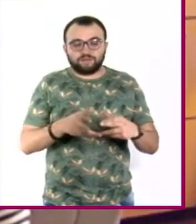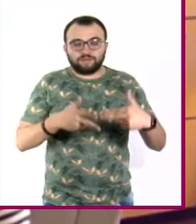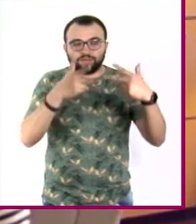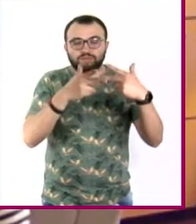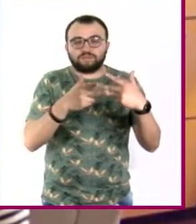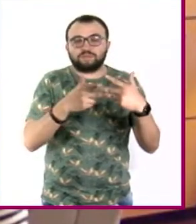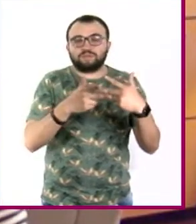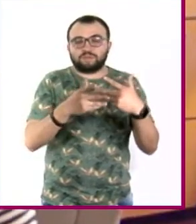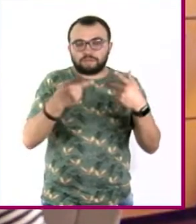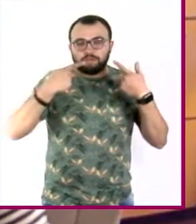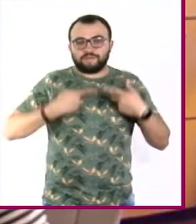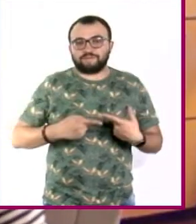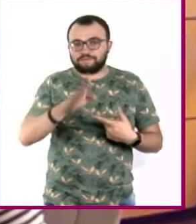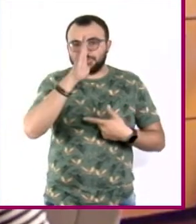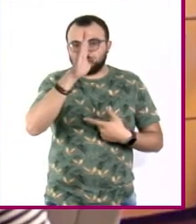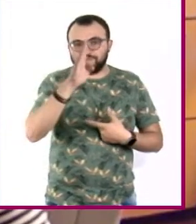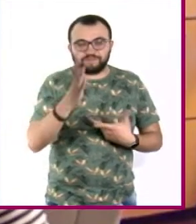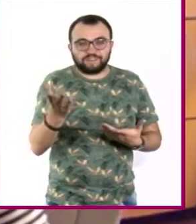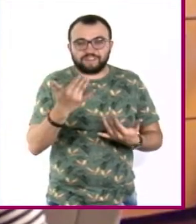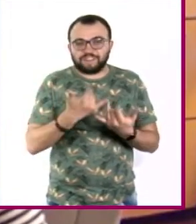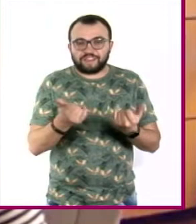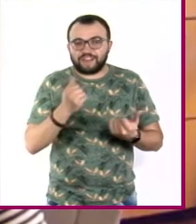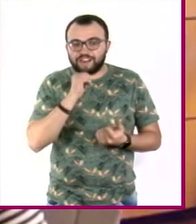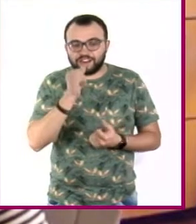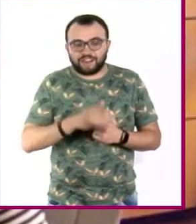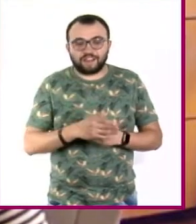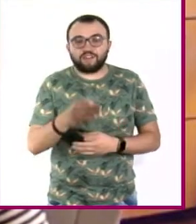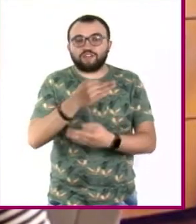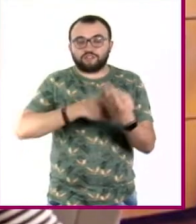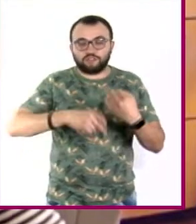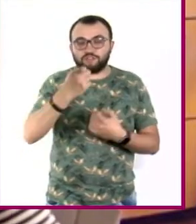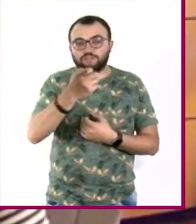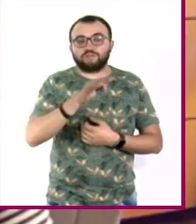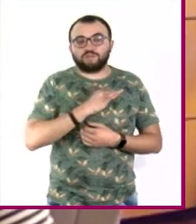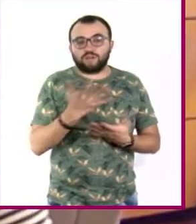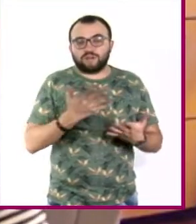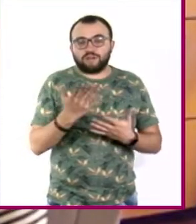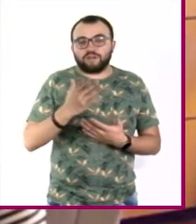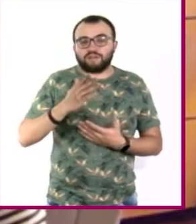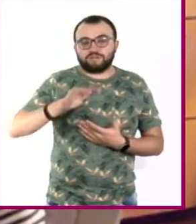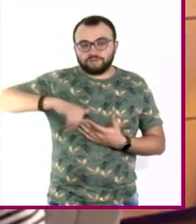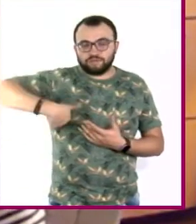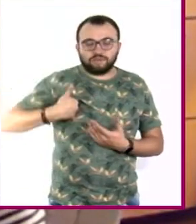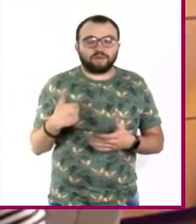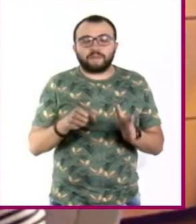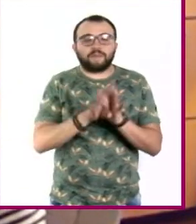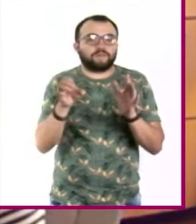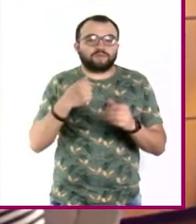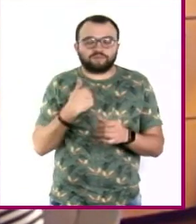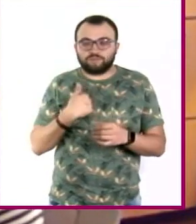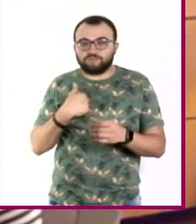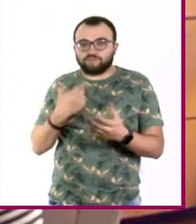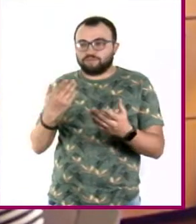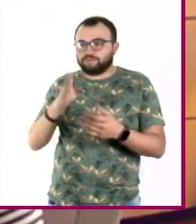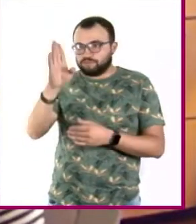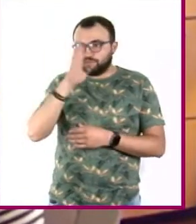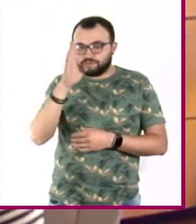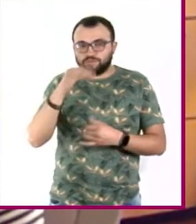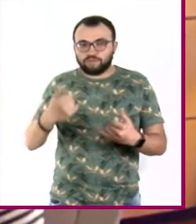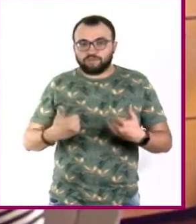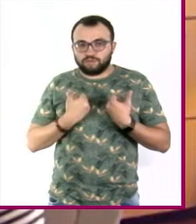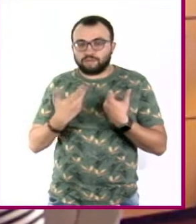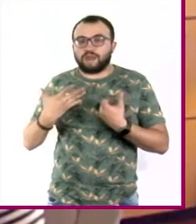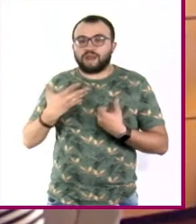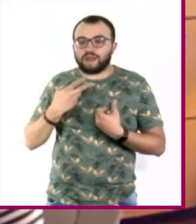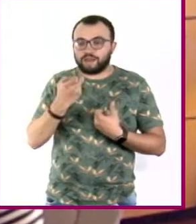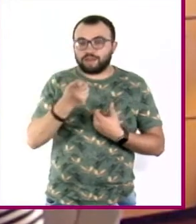personal. Y también que todo se queda como grabado. Entonces si yo interactúo con los jóvenes, queda como un rastro